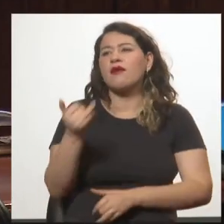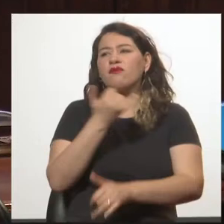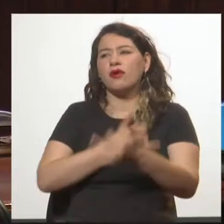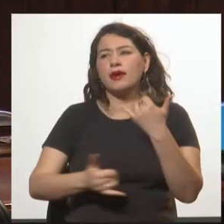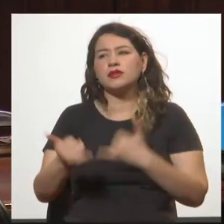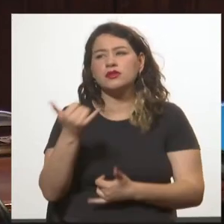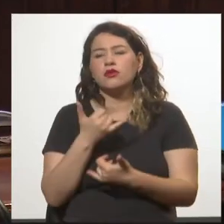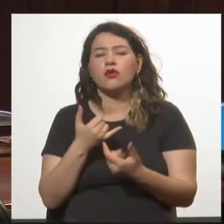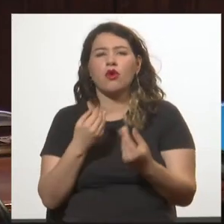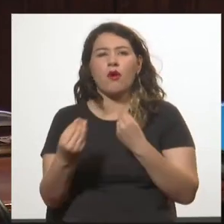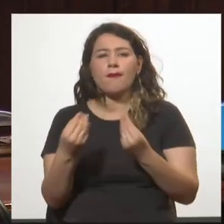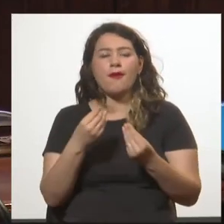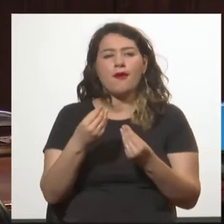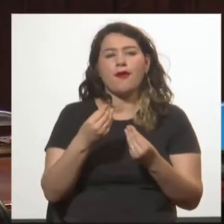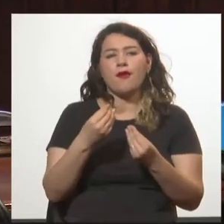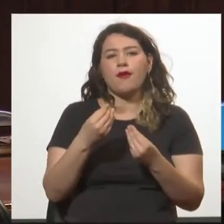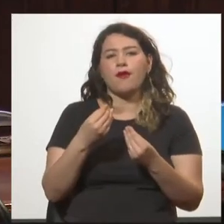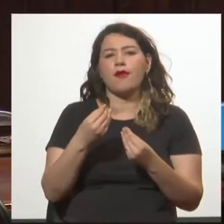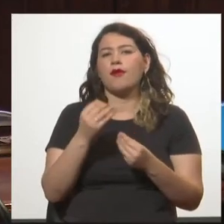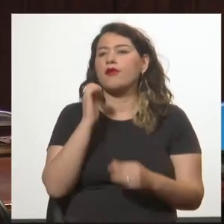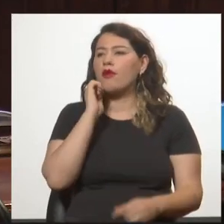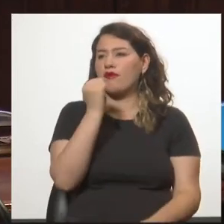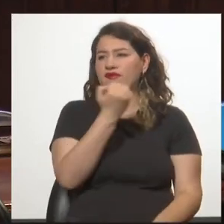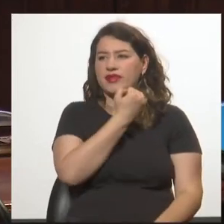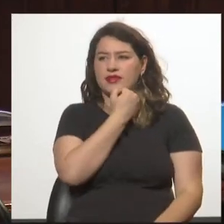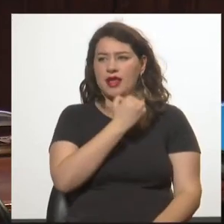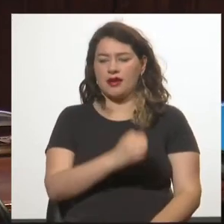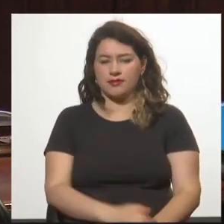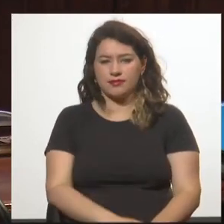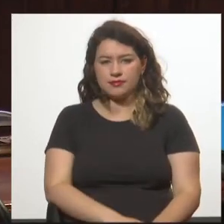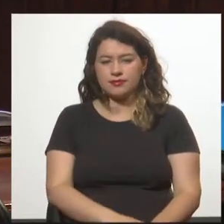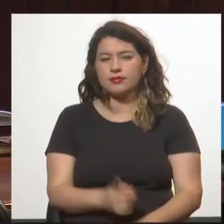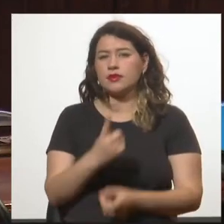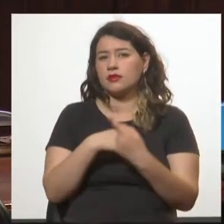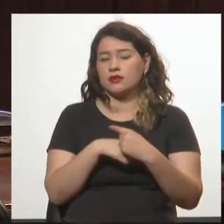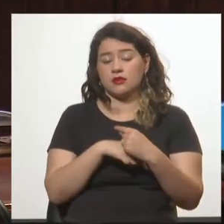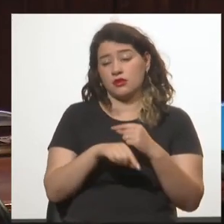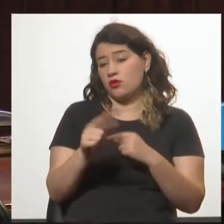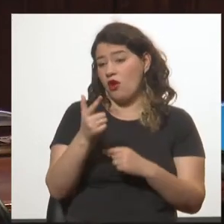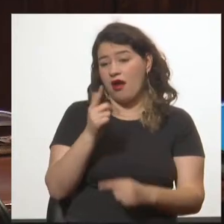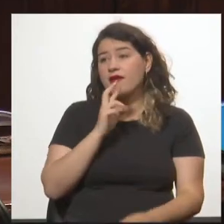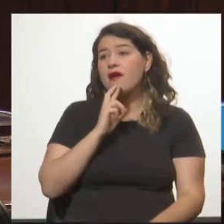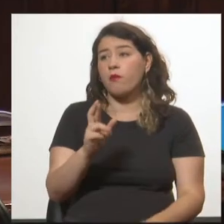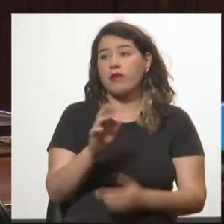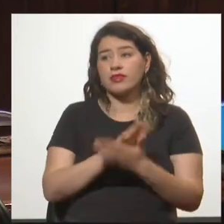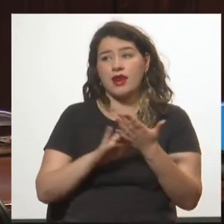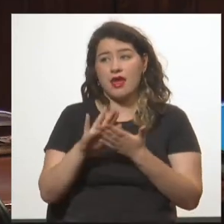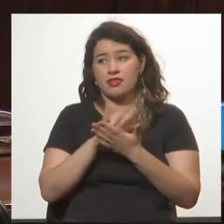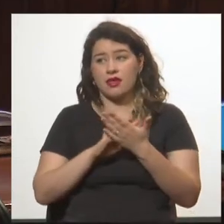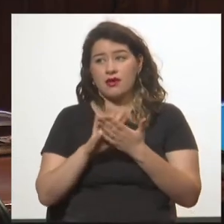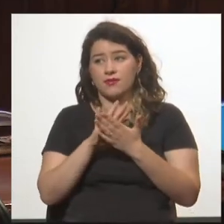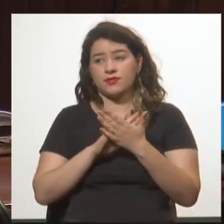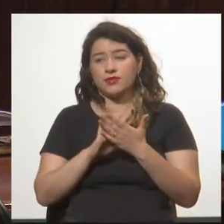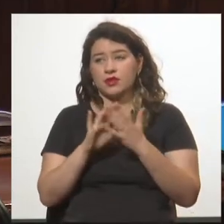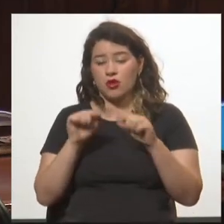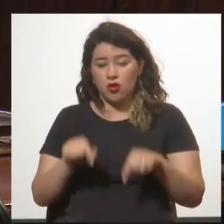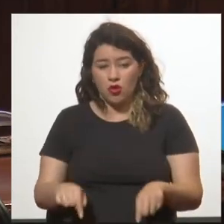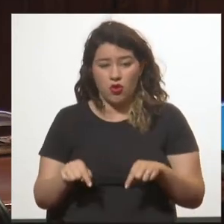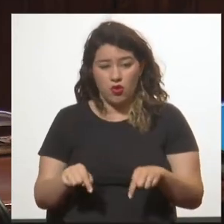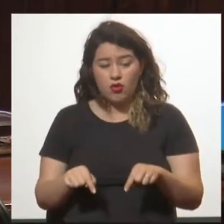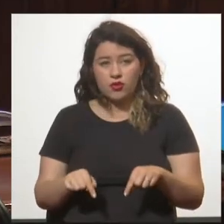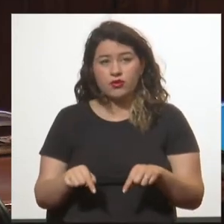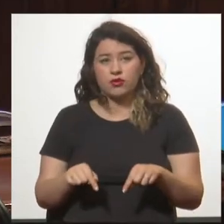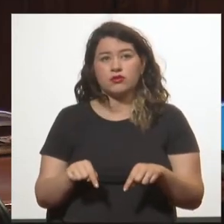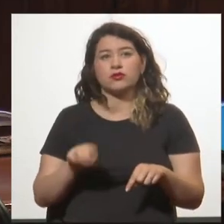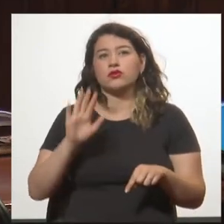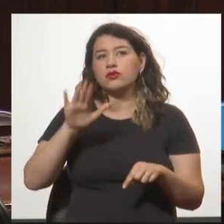había sido clasificada como confidencial y por tanto no tenía respuestas que ahora están aquella